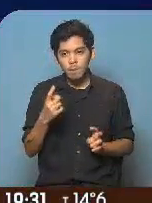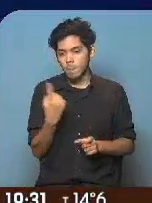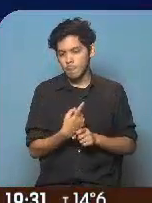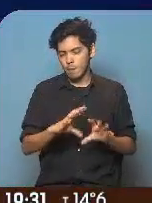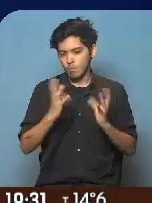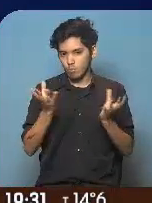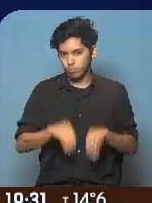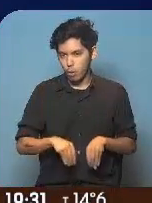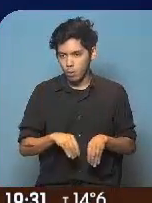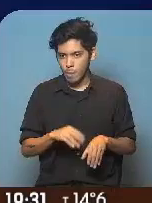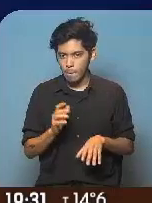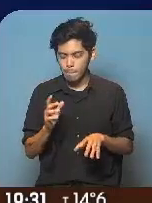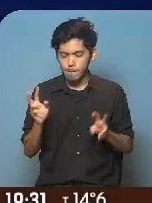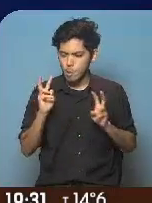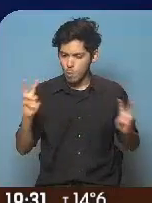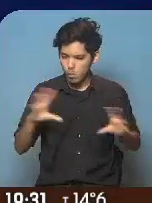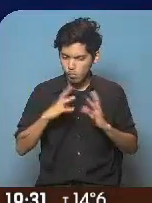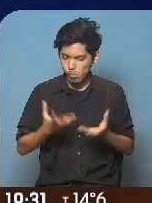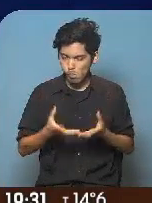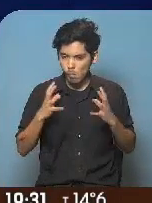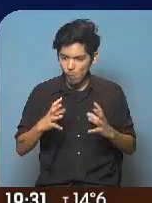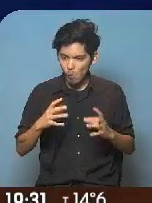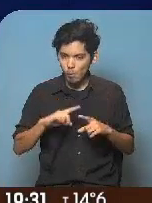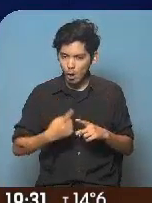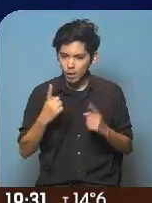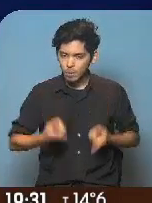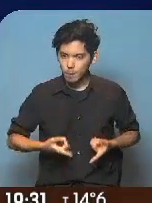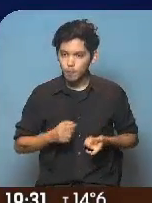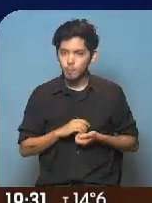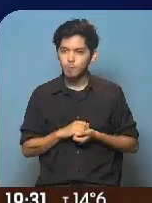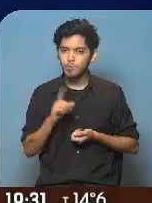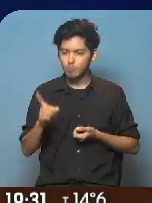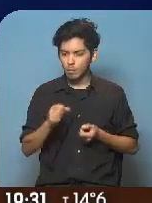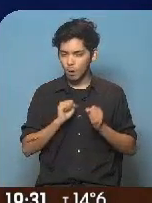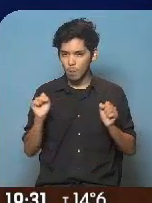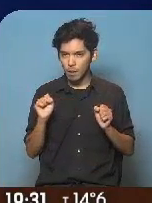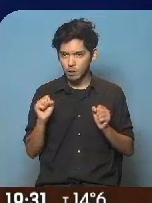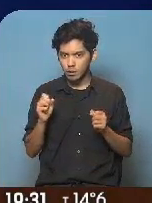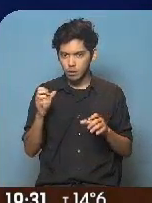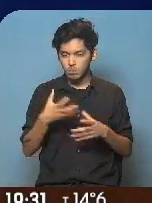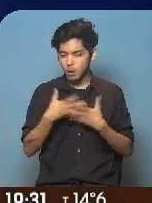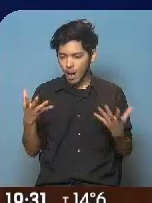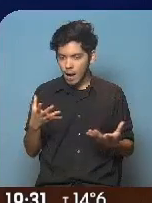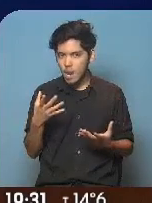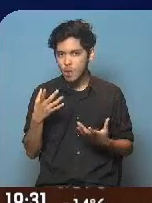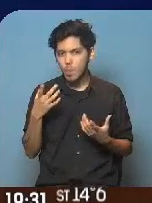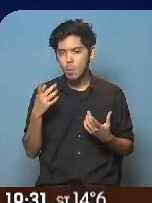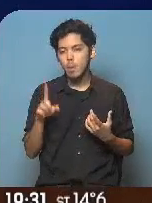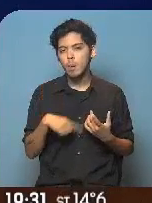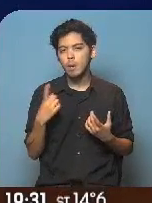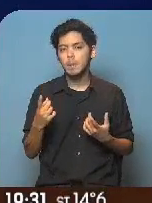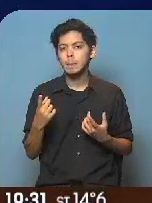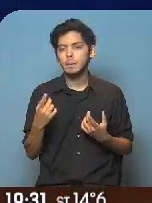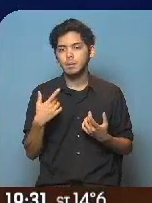mundial, el ruido que esto ha generado a nivel futbolístico, a nivel político, y esto es un impacto tan gigantesco que ha afectado, yo